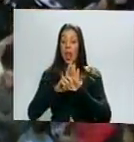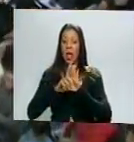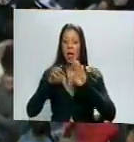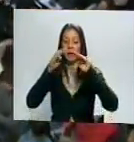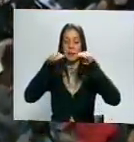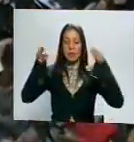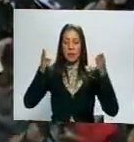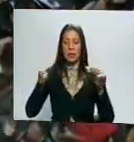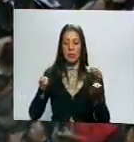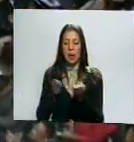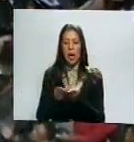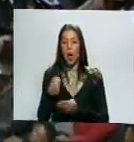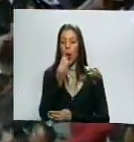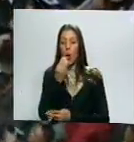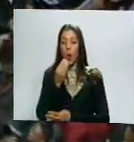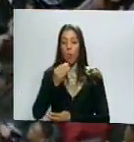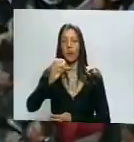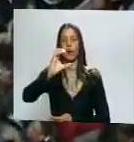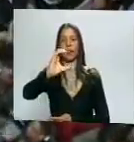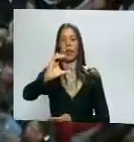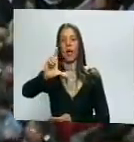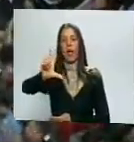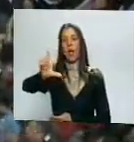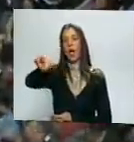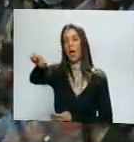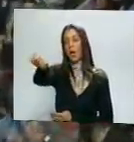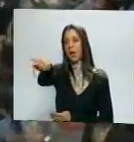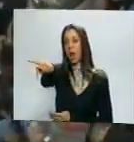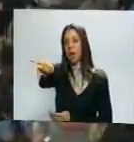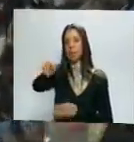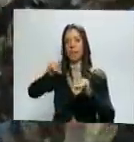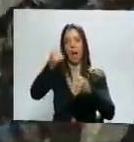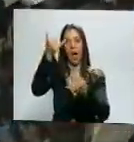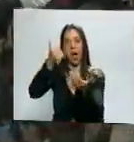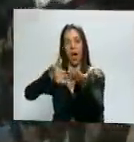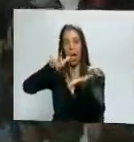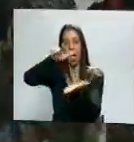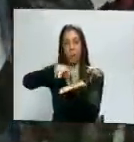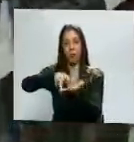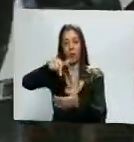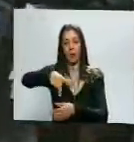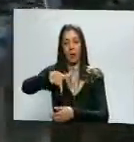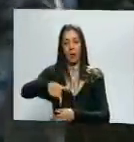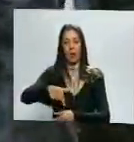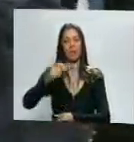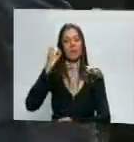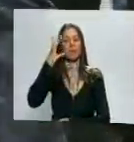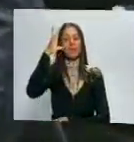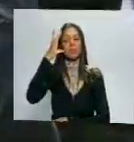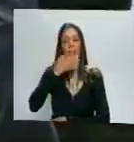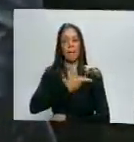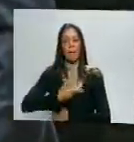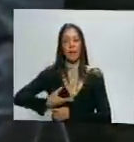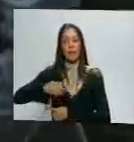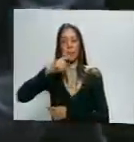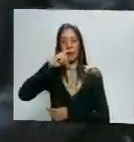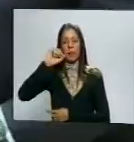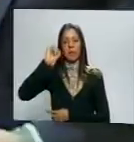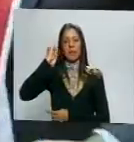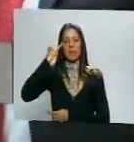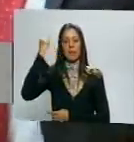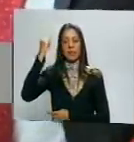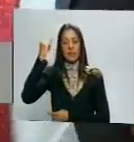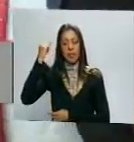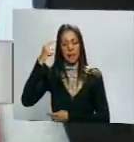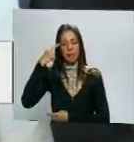los comités locales de abastecimiento y producción, presentado por el presidente de la República Bolivariana de Venezuela,